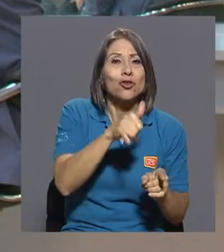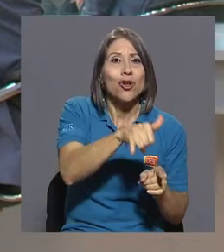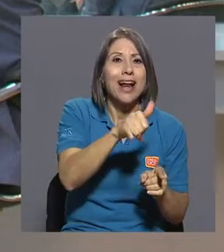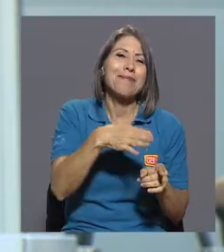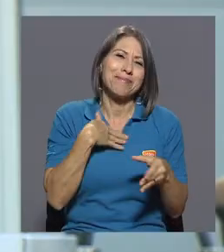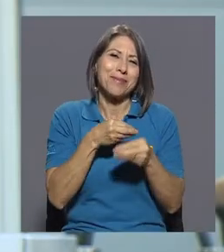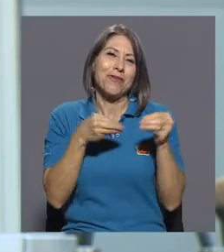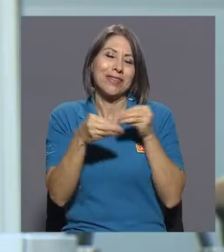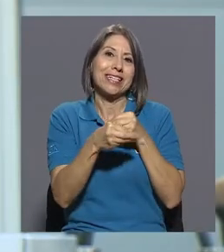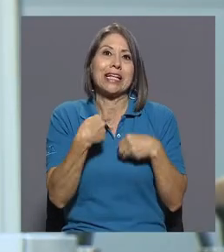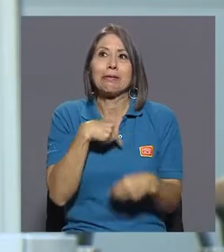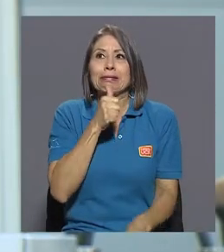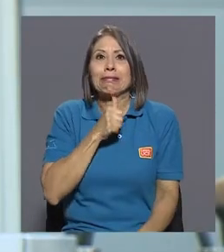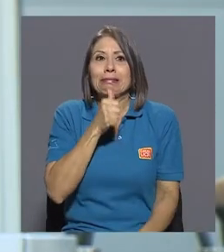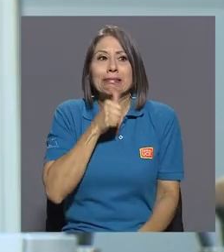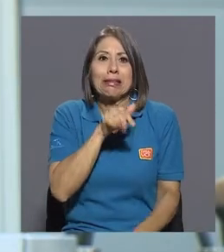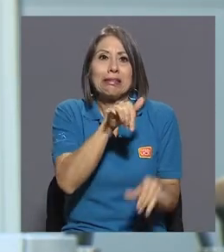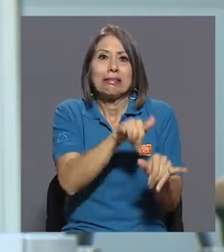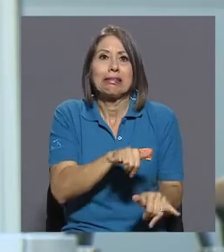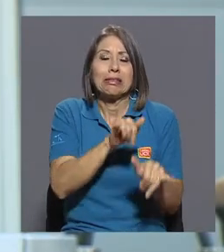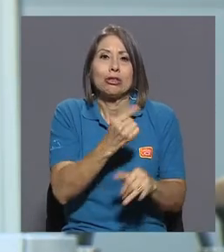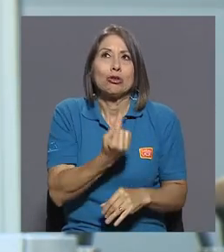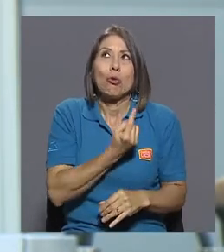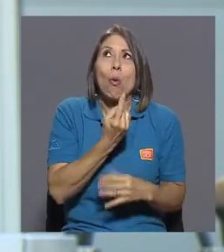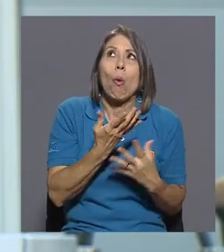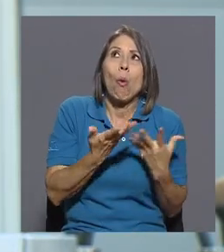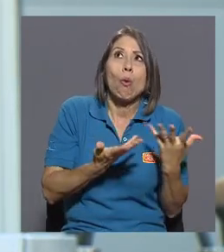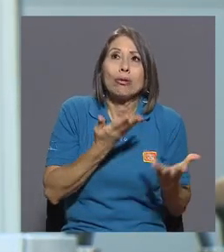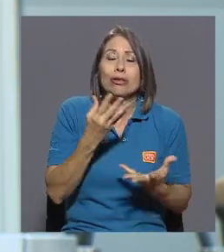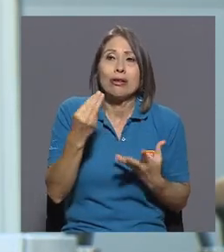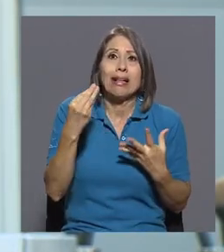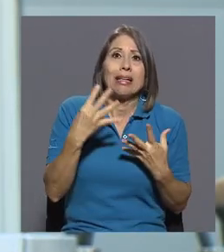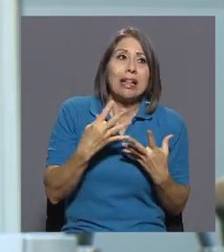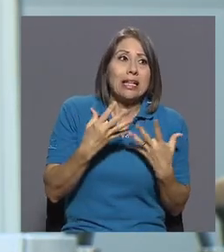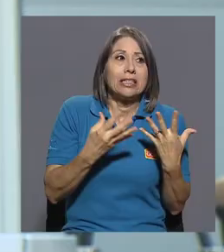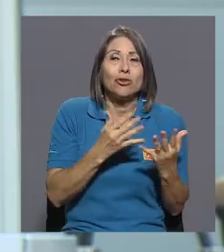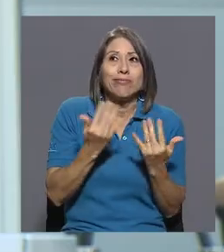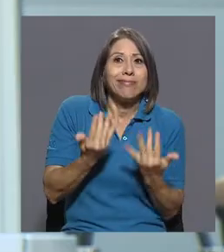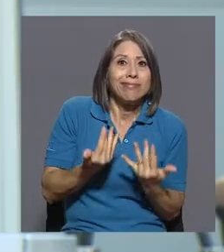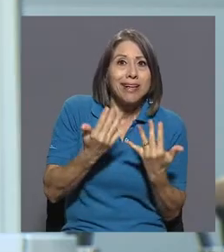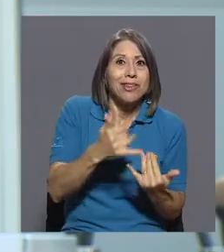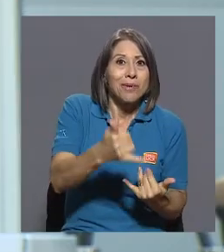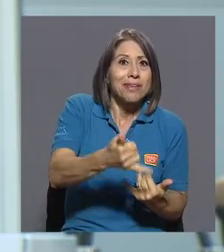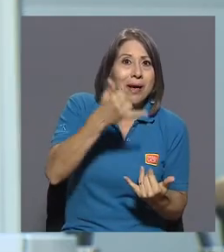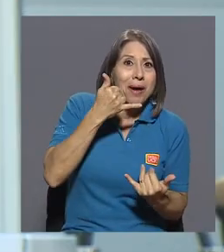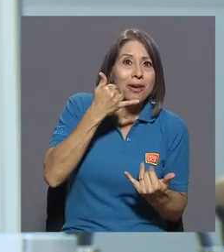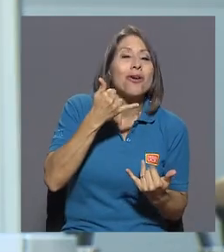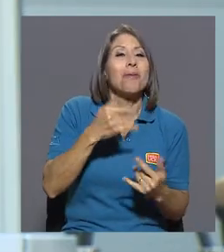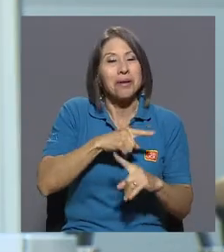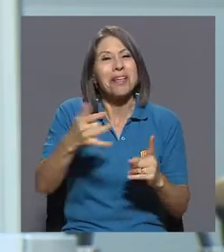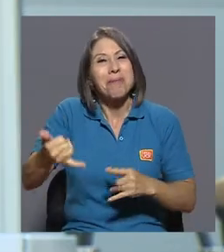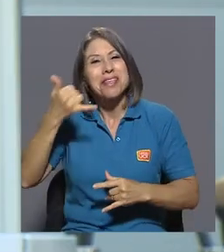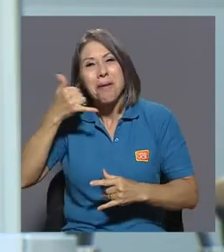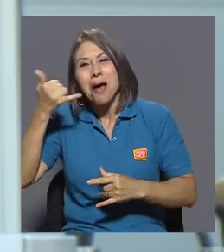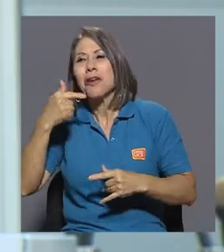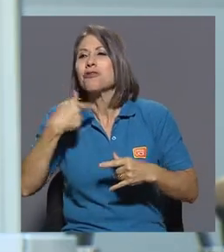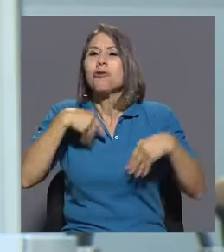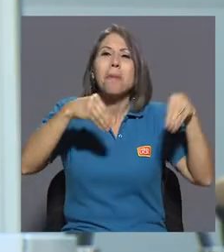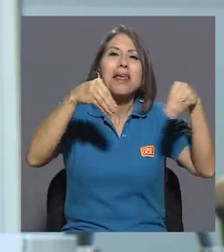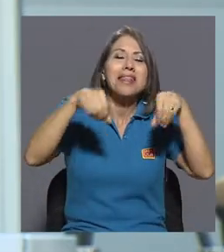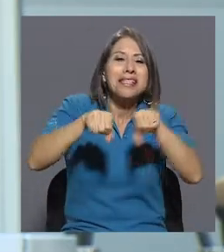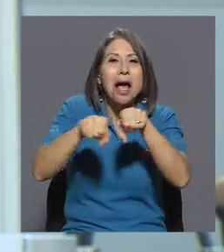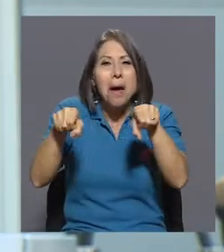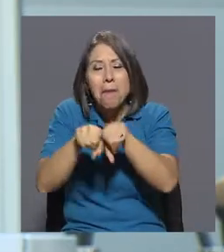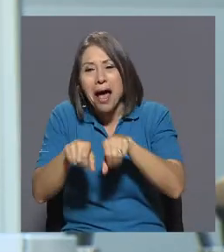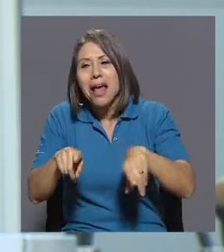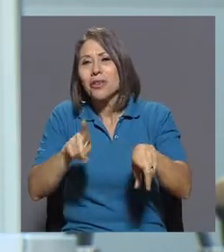aguantando sol y todo, pero... Al fin me llamaron de algunos lugares, vendí zapatos, fui busboy,